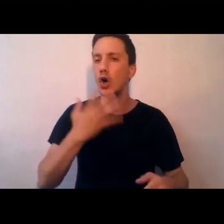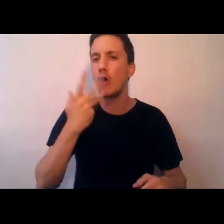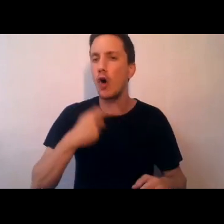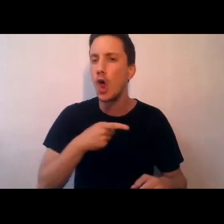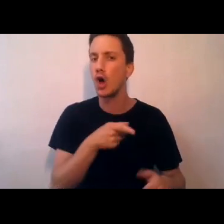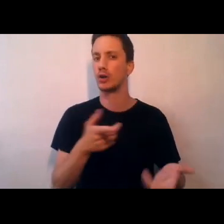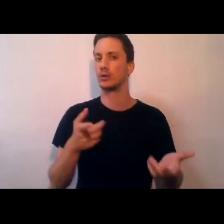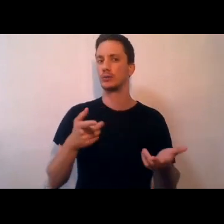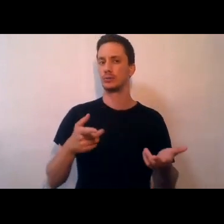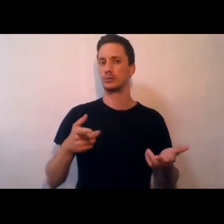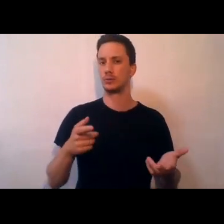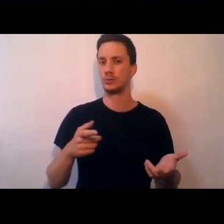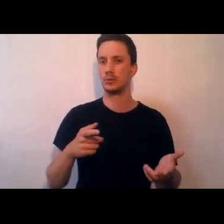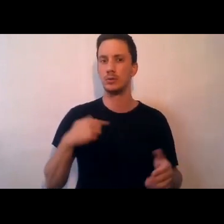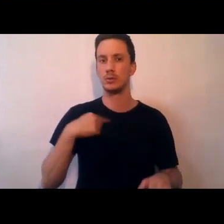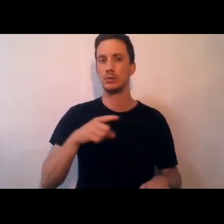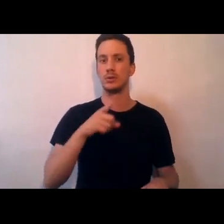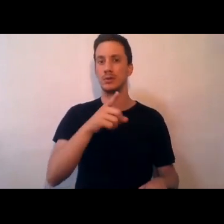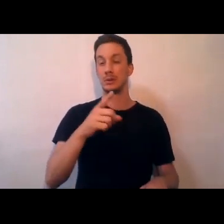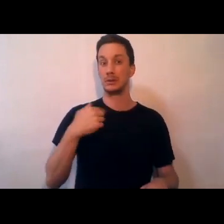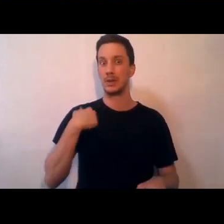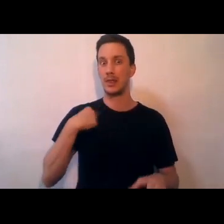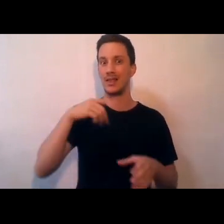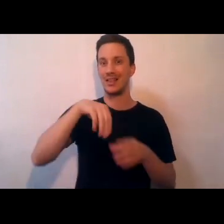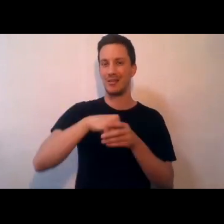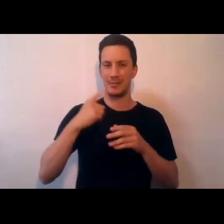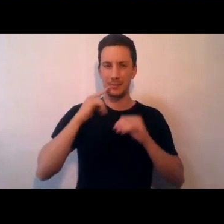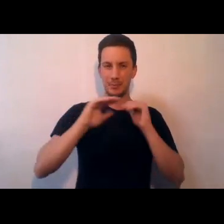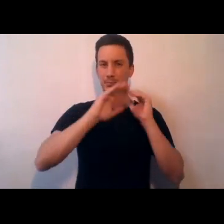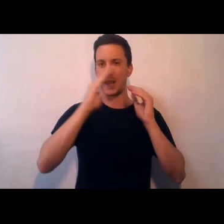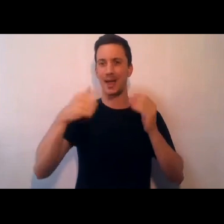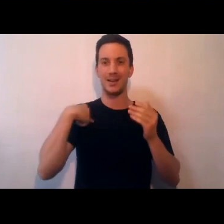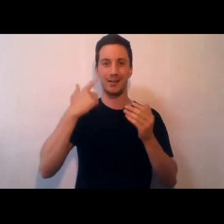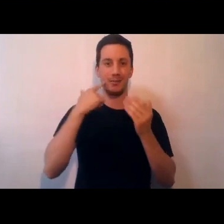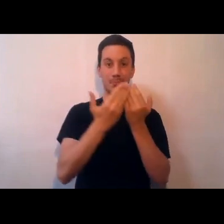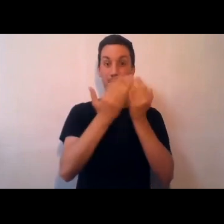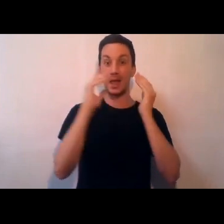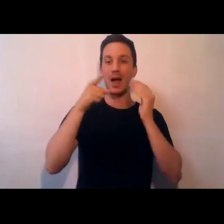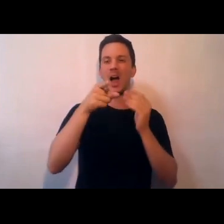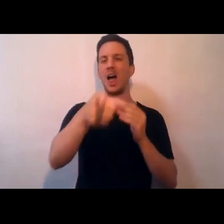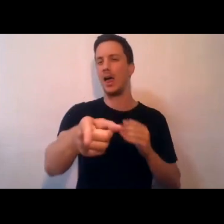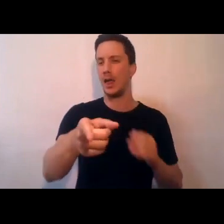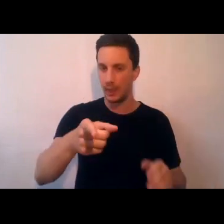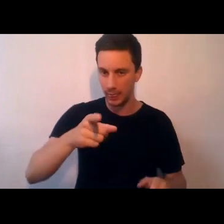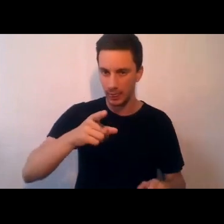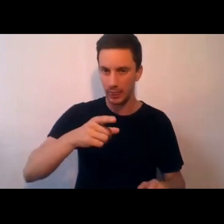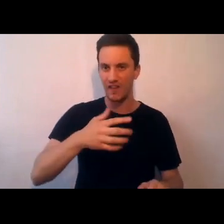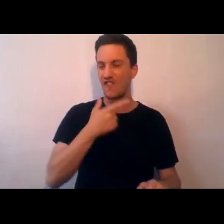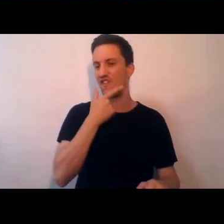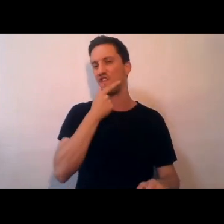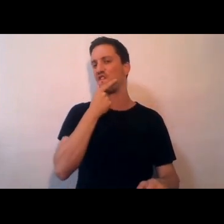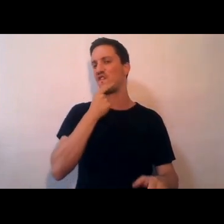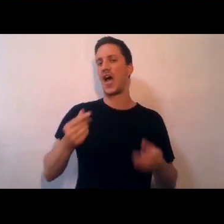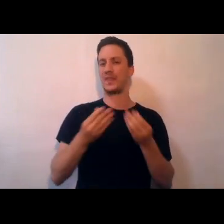en la frente, casi no se ven. Estas planas son las que se van antes, estas desaparecen